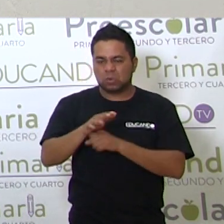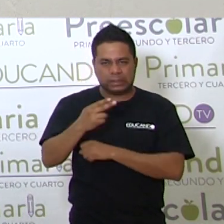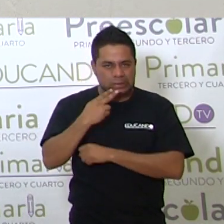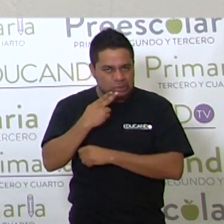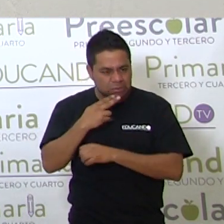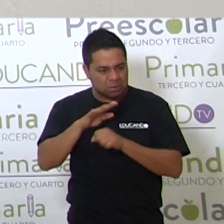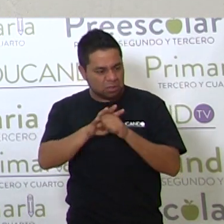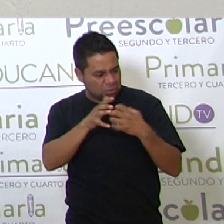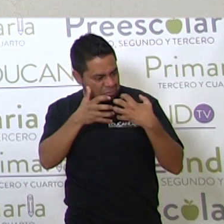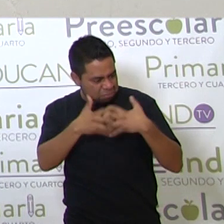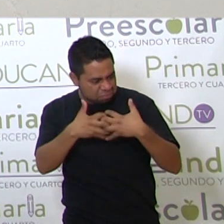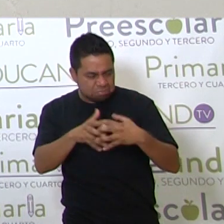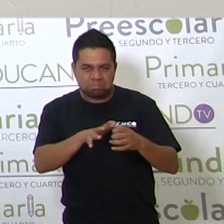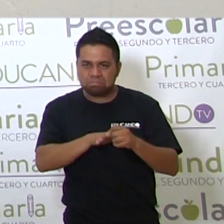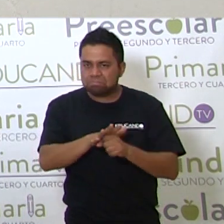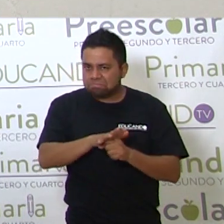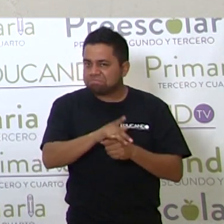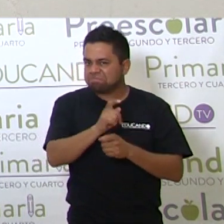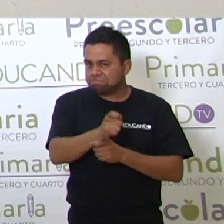mapa conceptual.